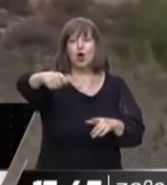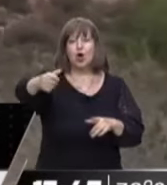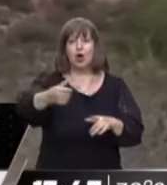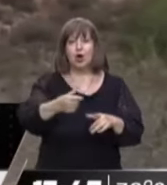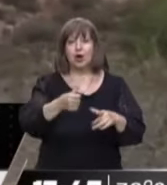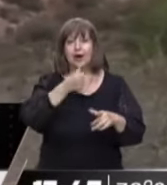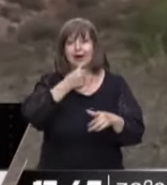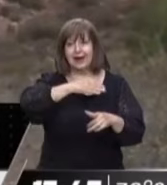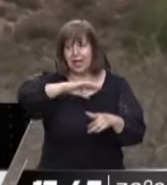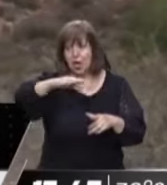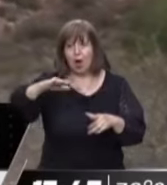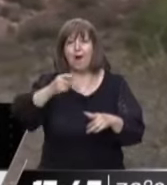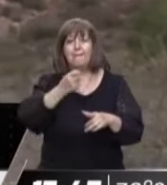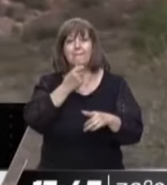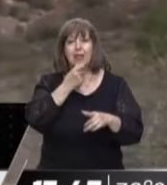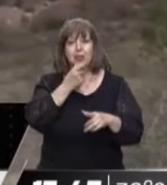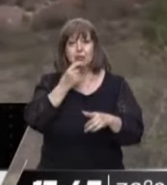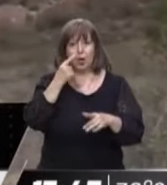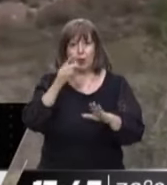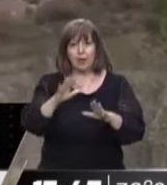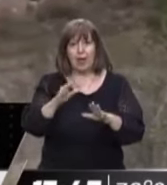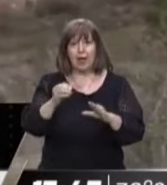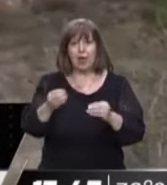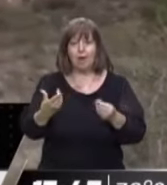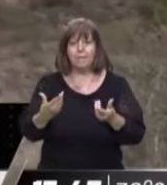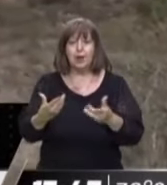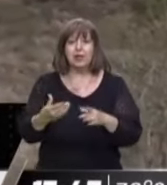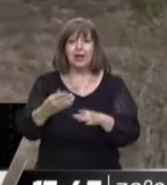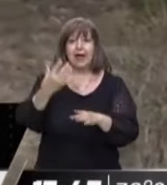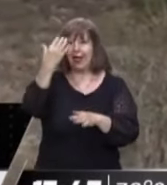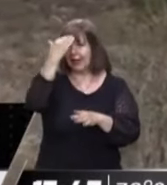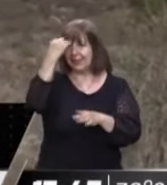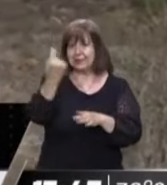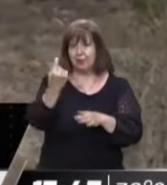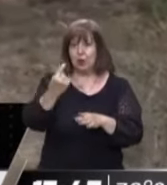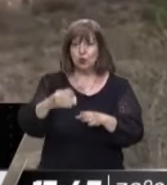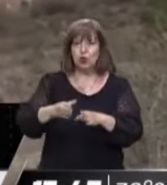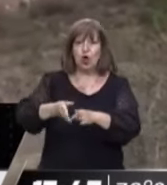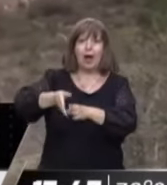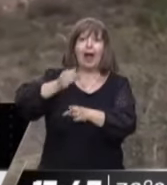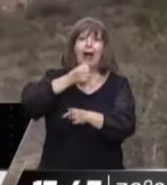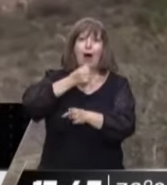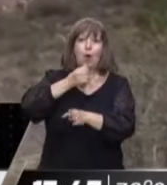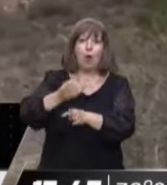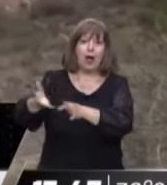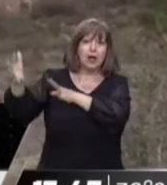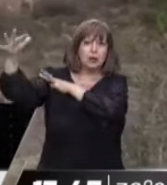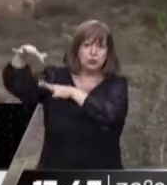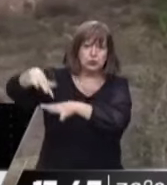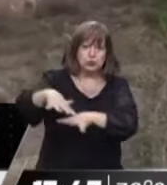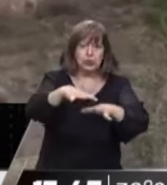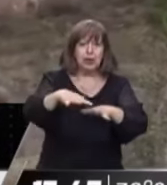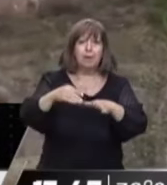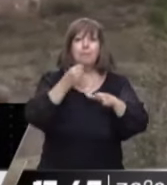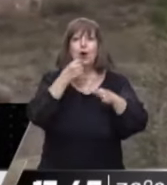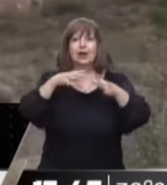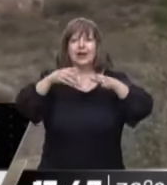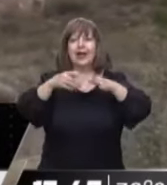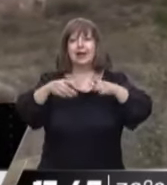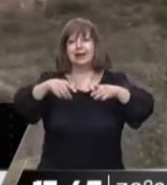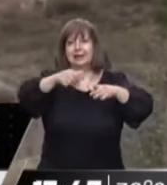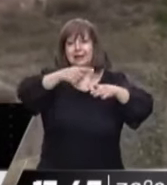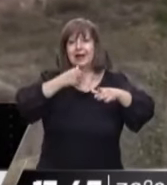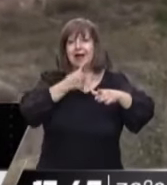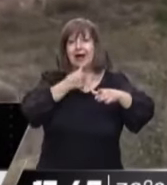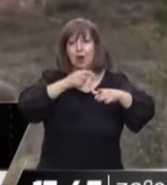Mendoza se piden no acercarse por esta por esta Liberación que se está haciendo el dique poos que es básicamente para bajar ese ese